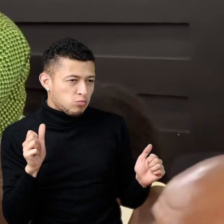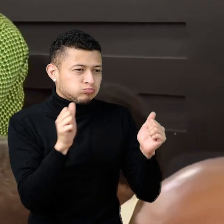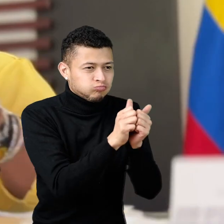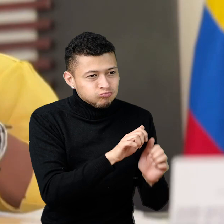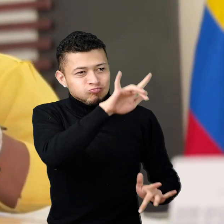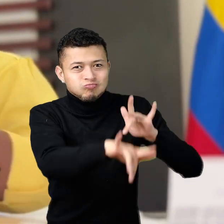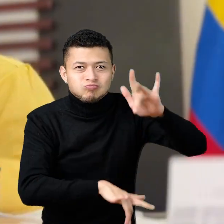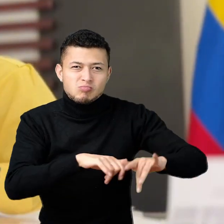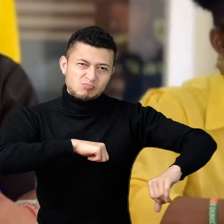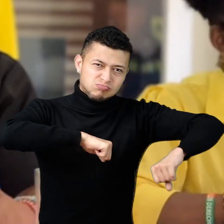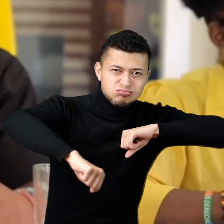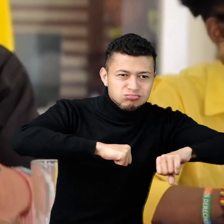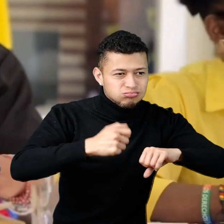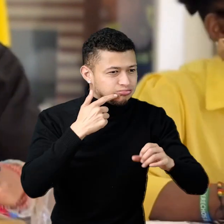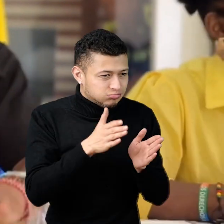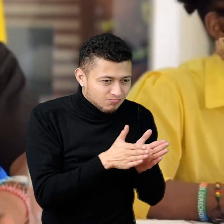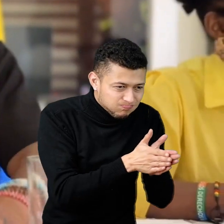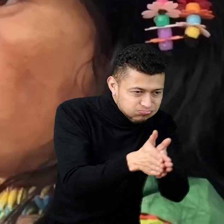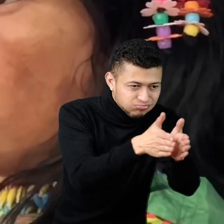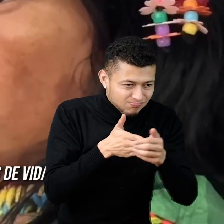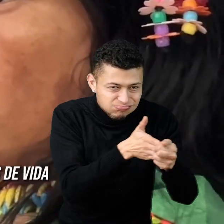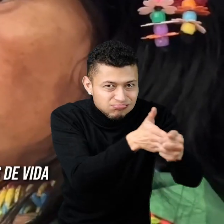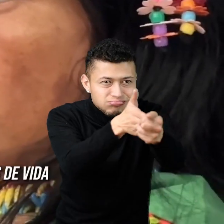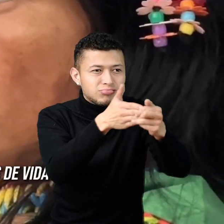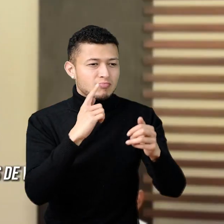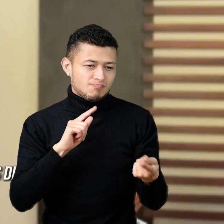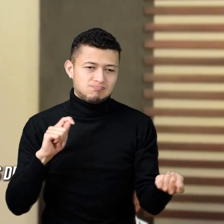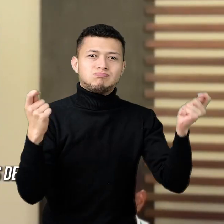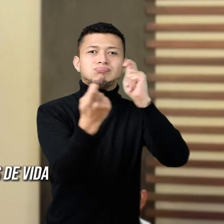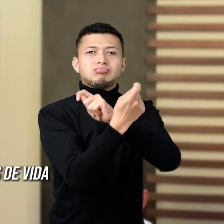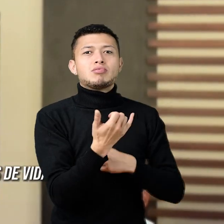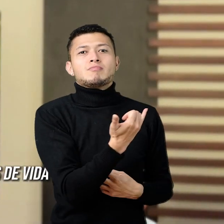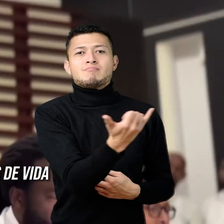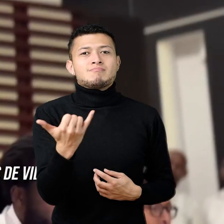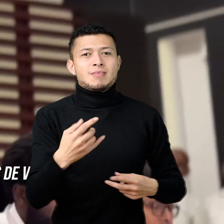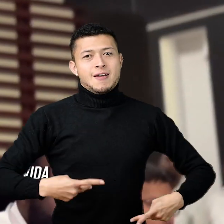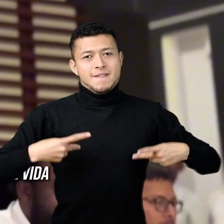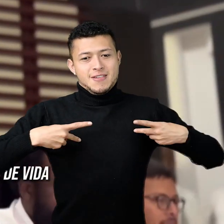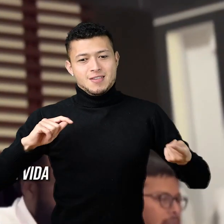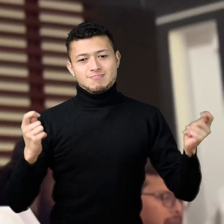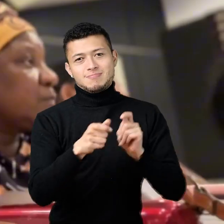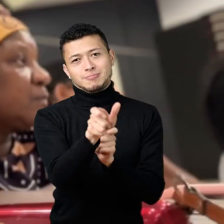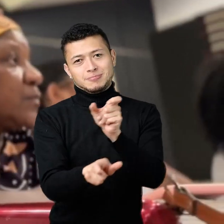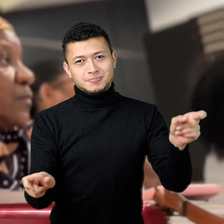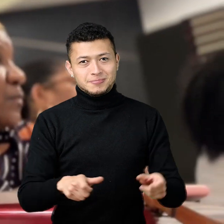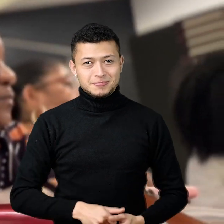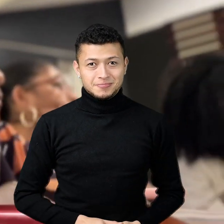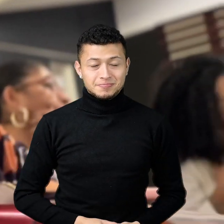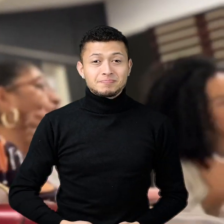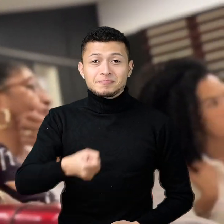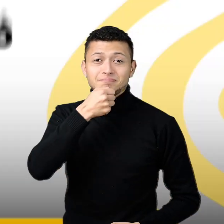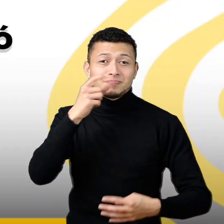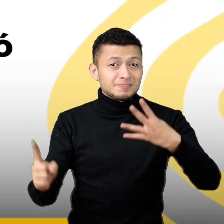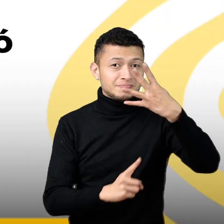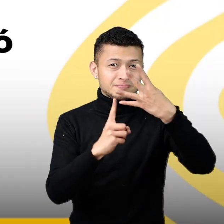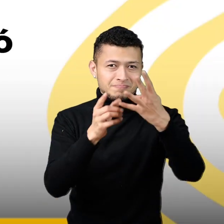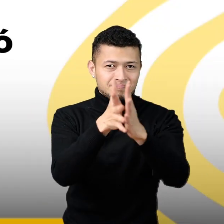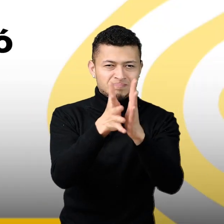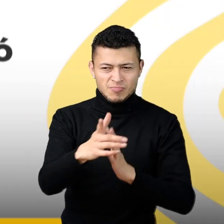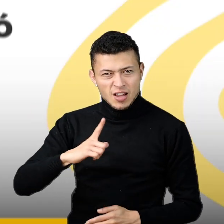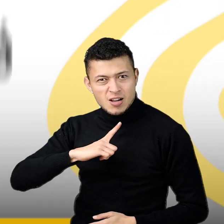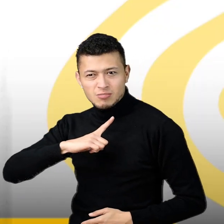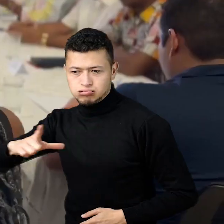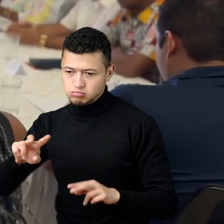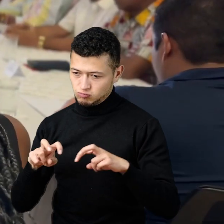Chocó para avanzar con acciones y rutas que permitan transformar las condiciones de vida de esta población. Noticia